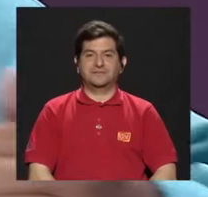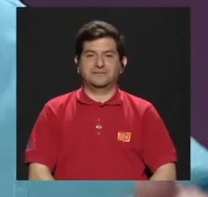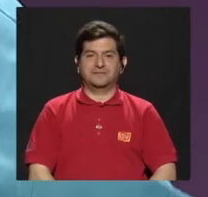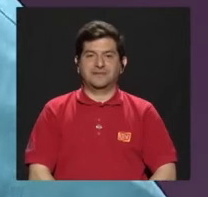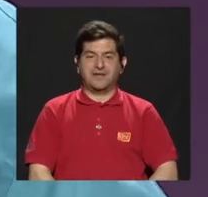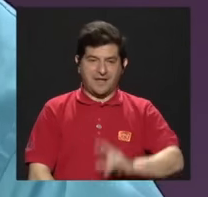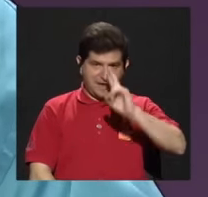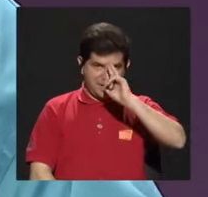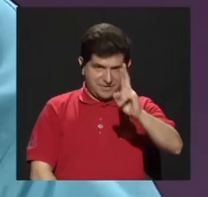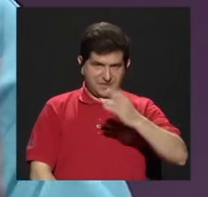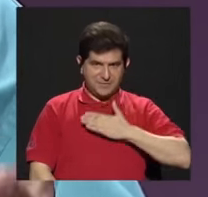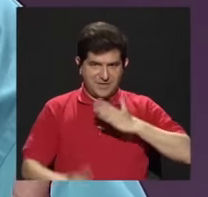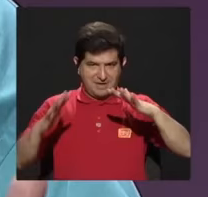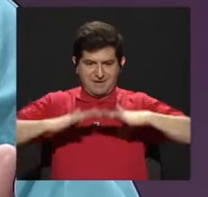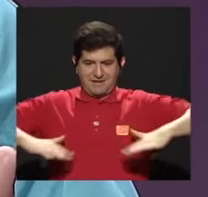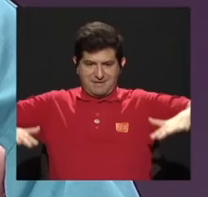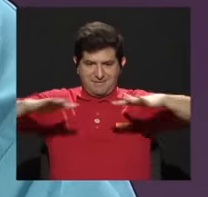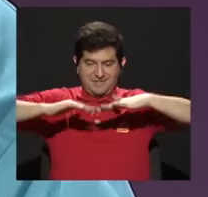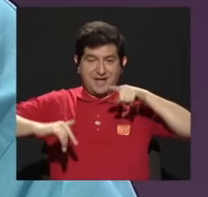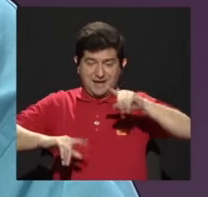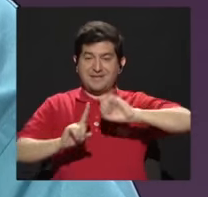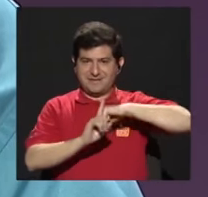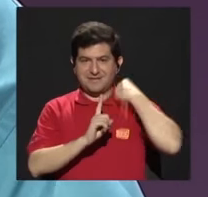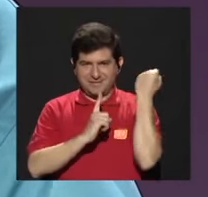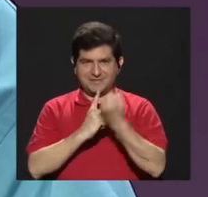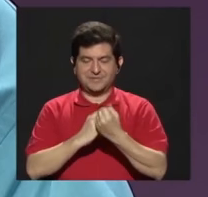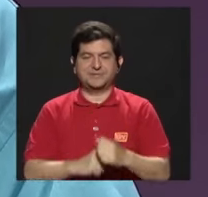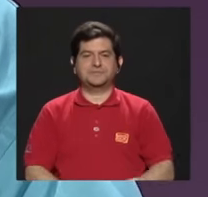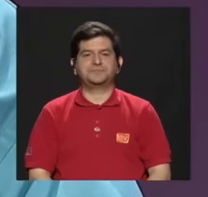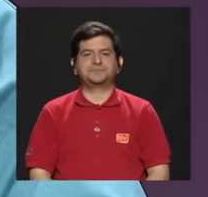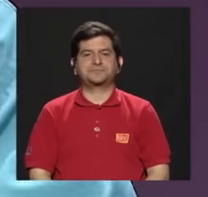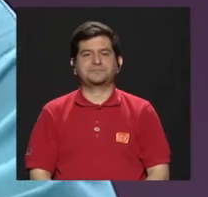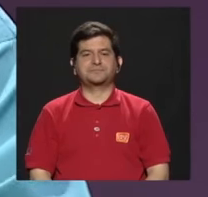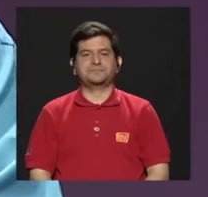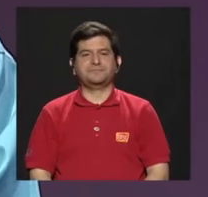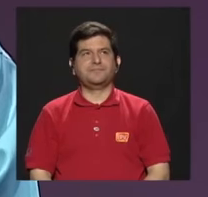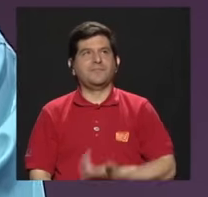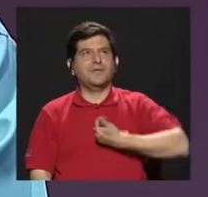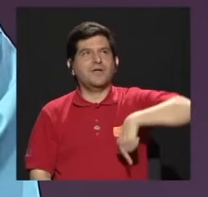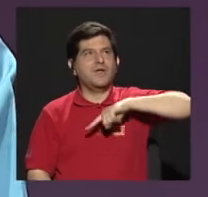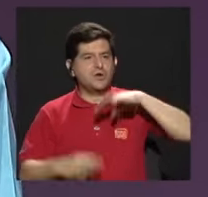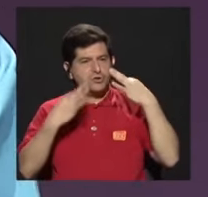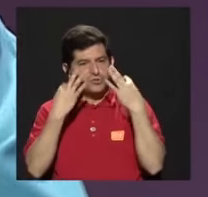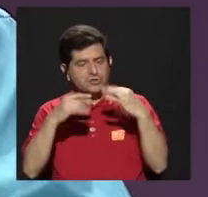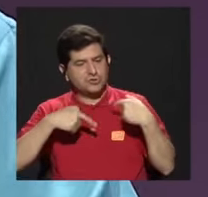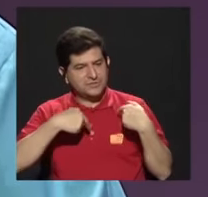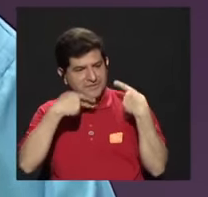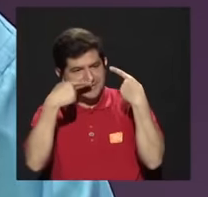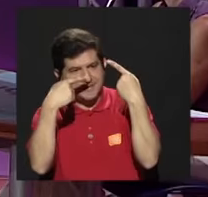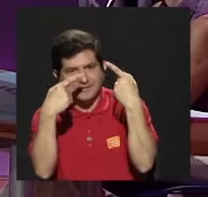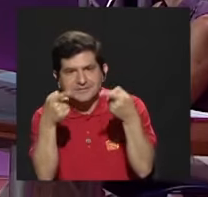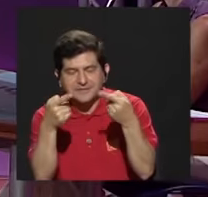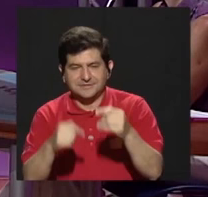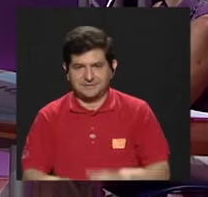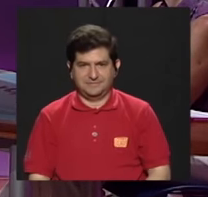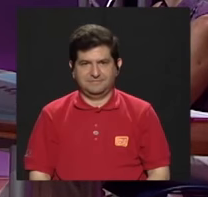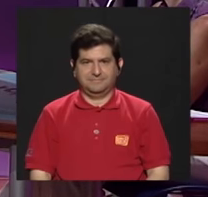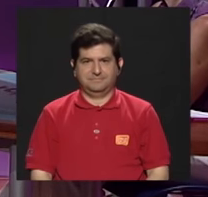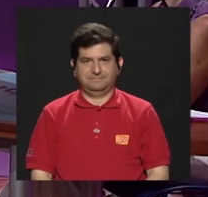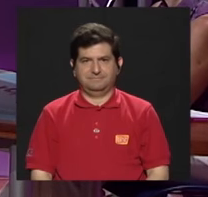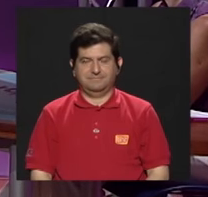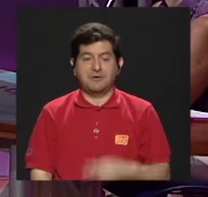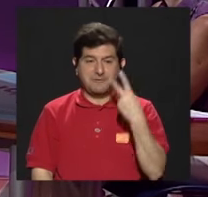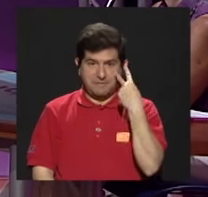Es respetando mi espacio, ahí donde estamos, ¿eh? Es ahí hacia donde tendemos que ir a ver